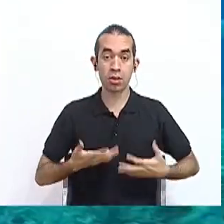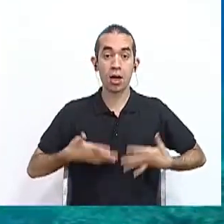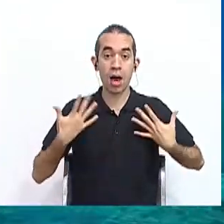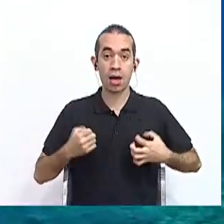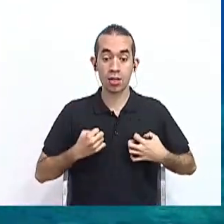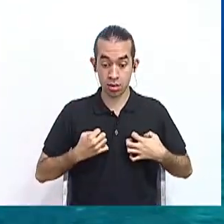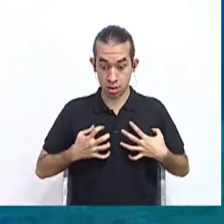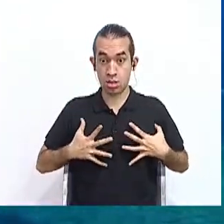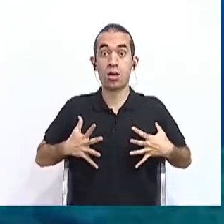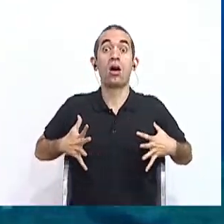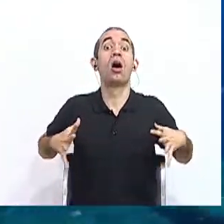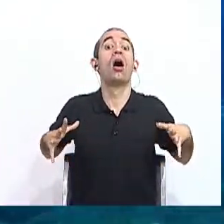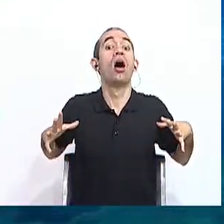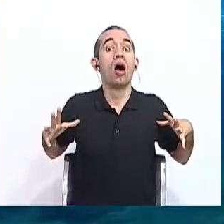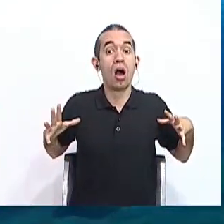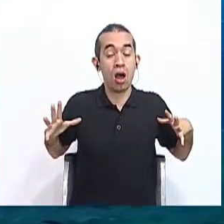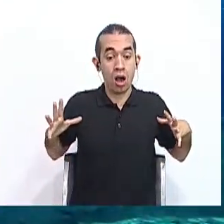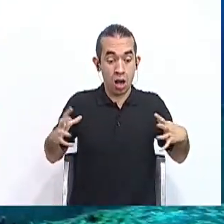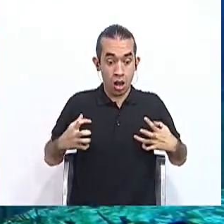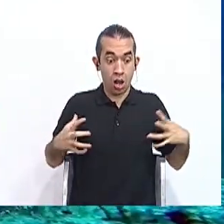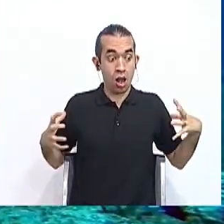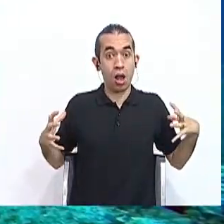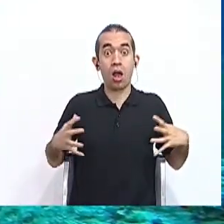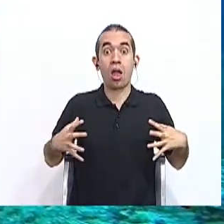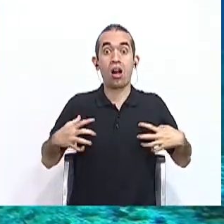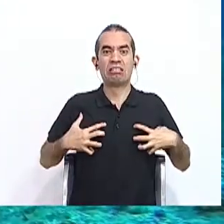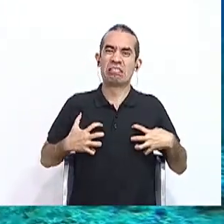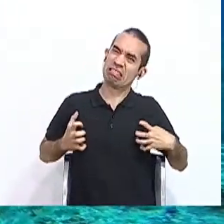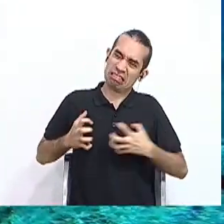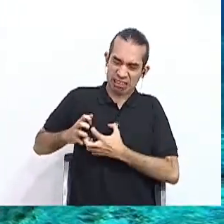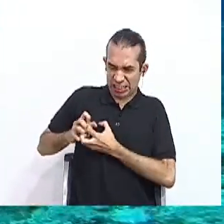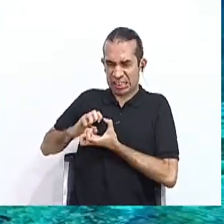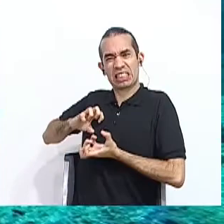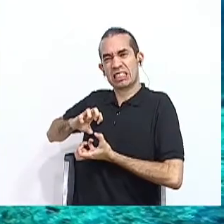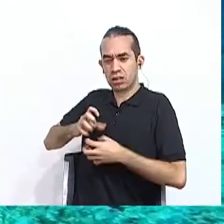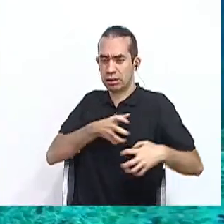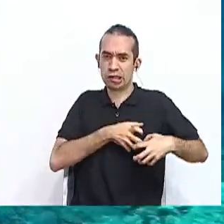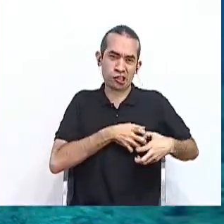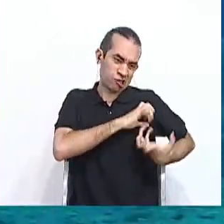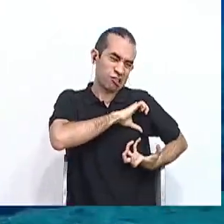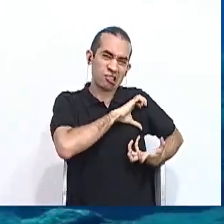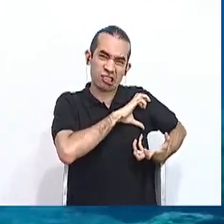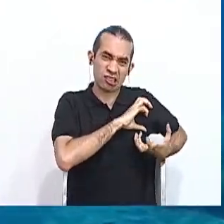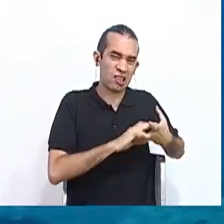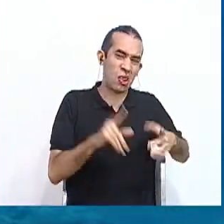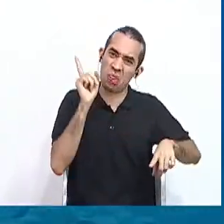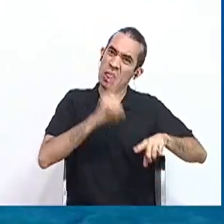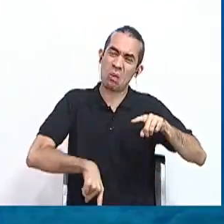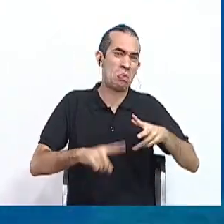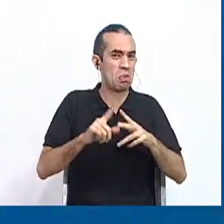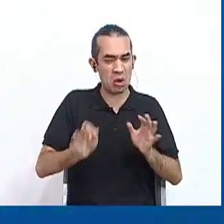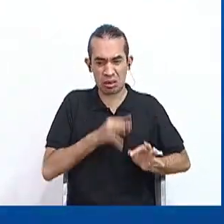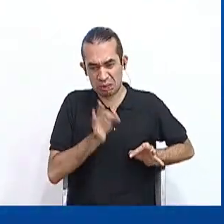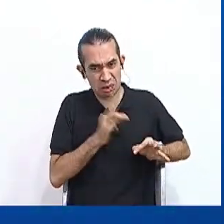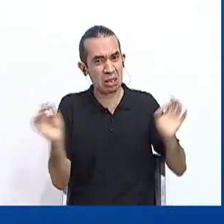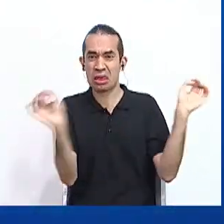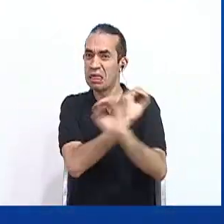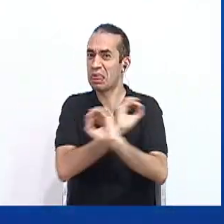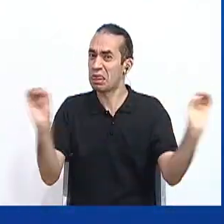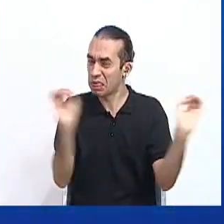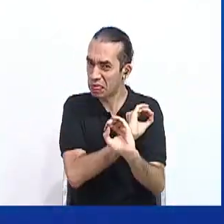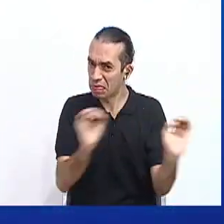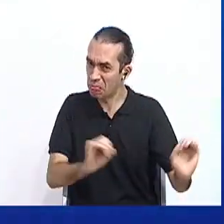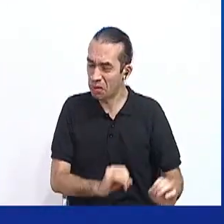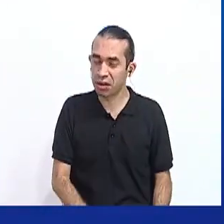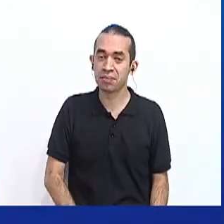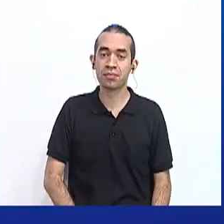expanda demasiado rápido, causándole a estos lesiones muchas veces irreparables. Y bueno,